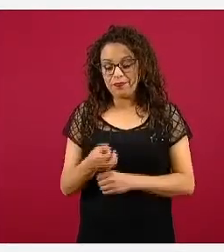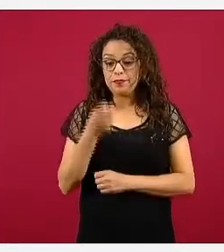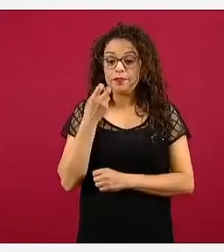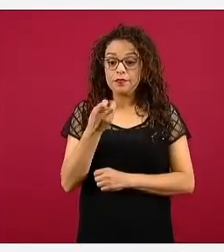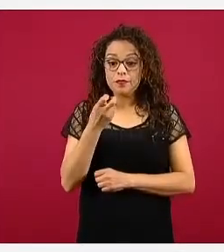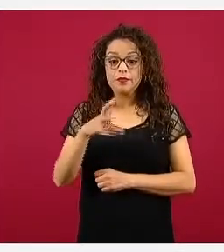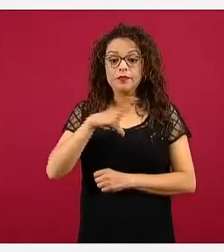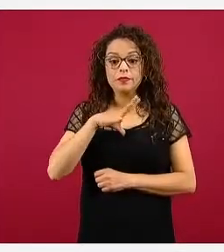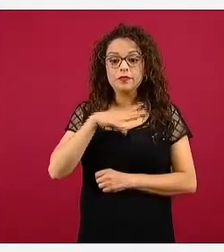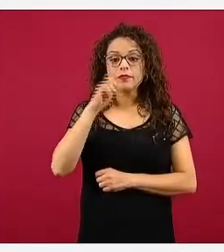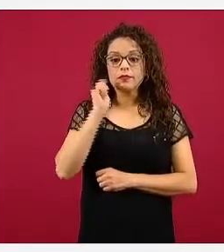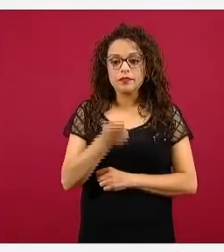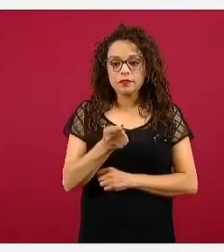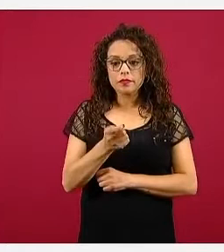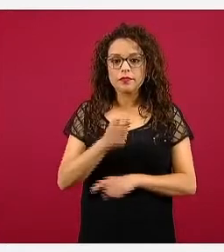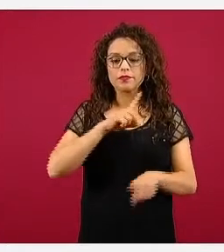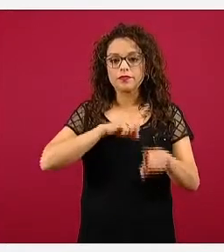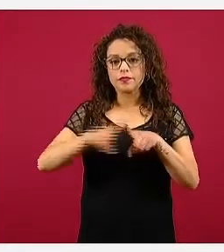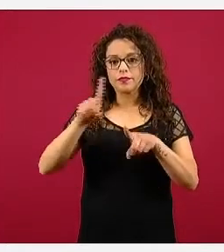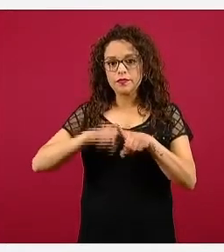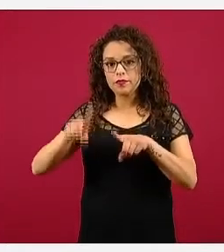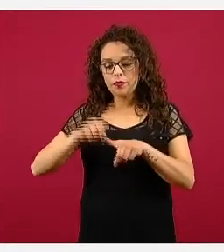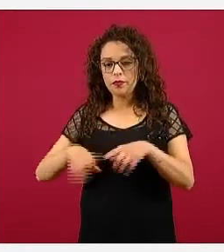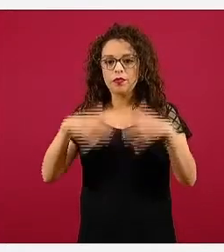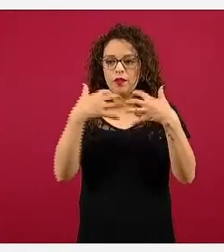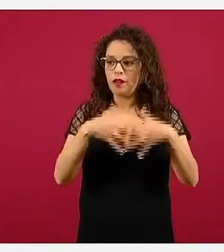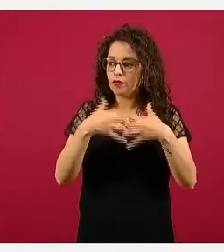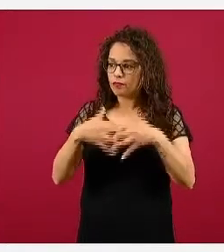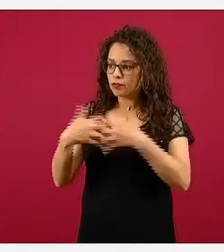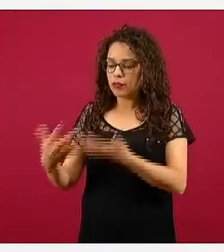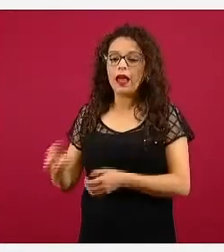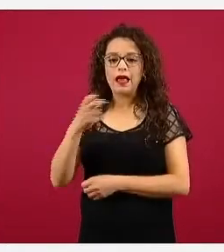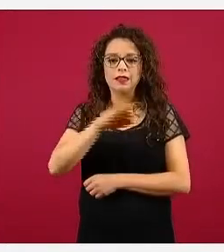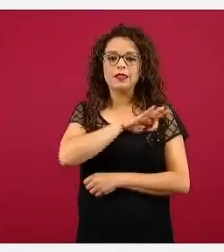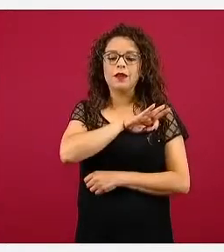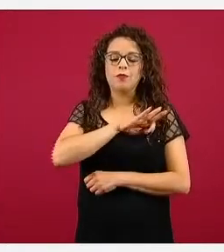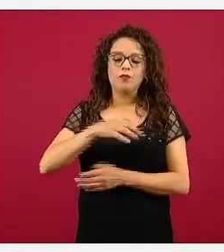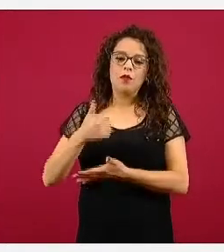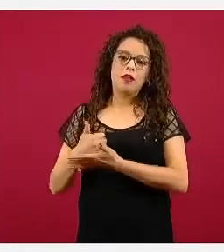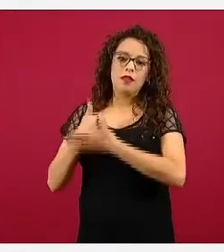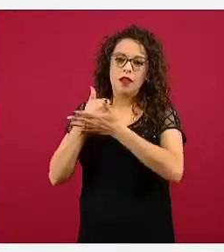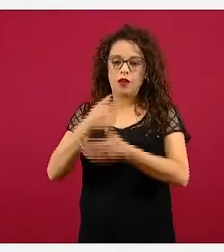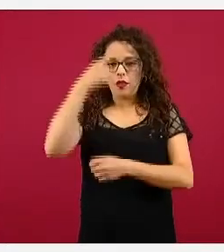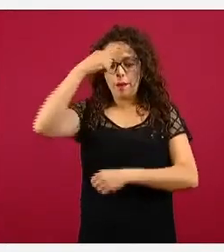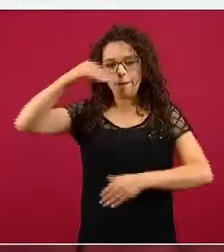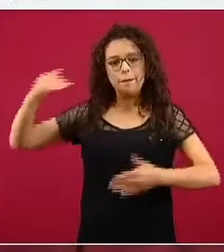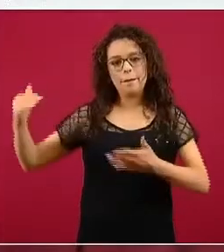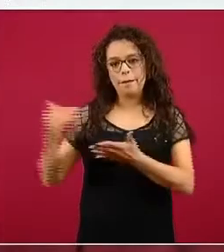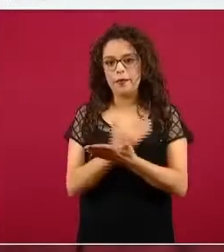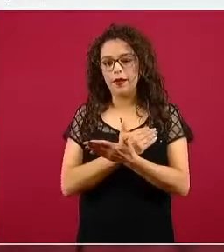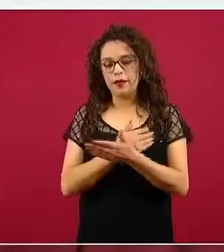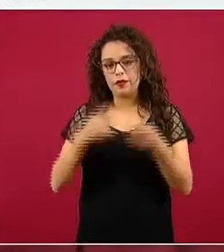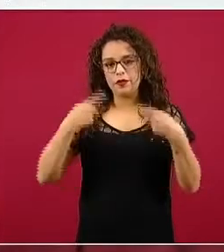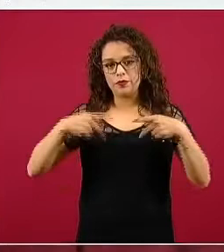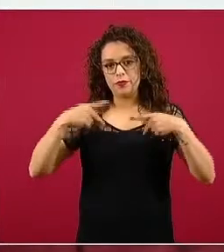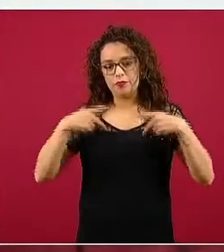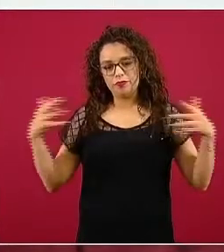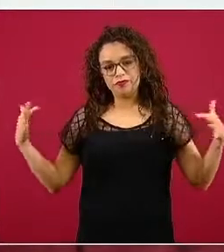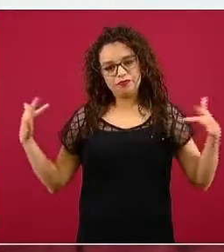de las cámaras industriales y Cámara de Comercios logramos achatar un poco las horas pico. La que sigue, por favor.